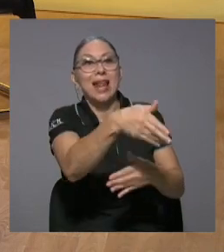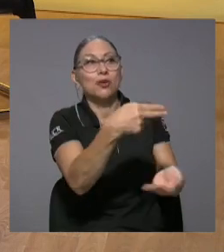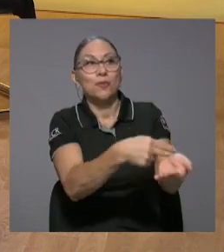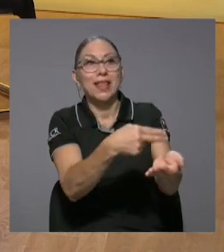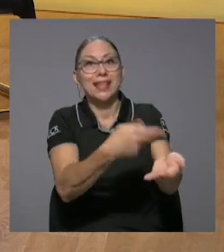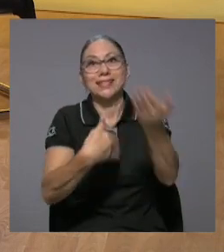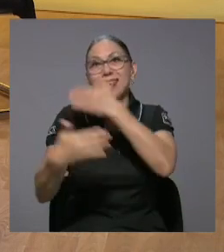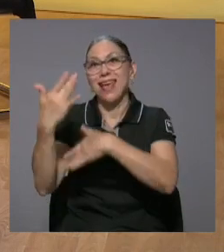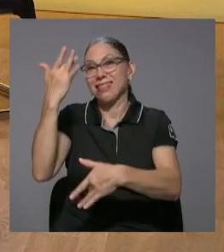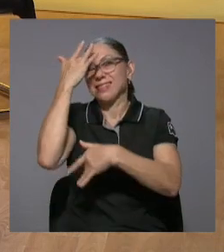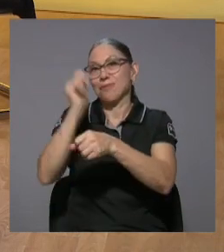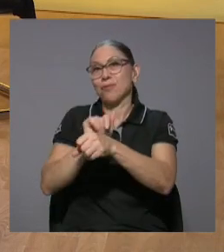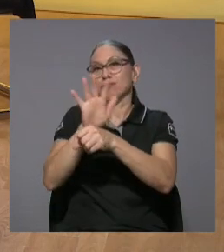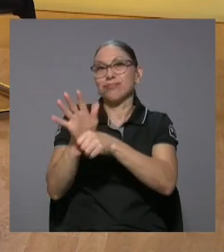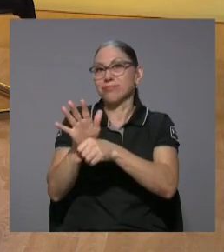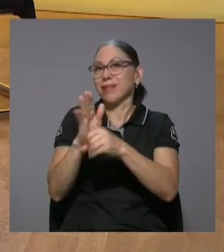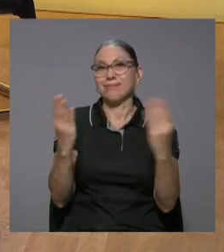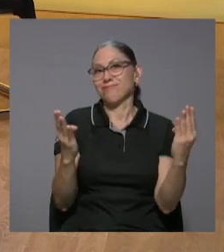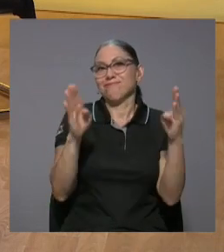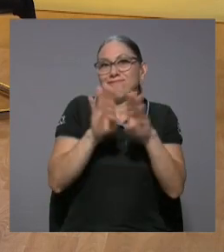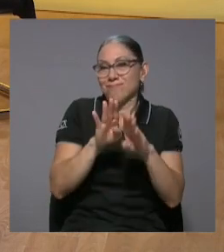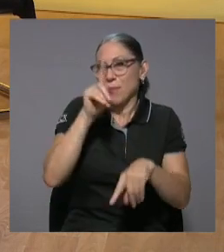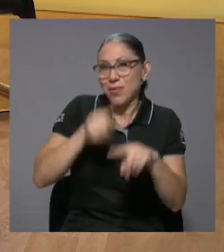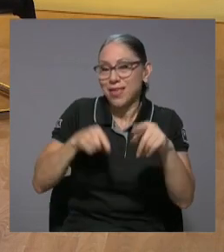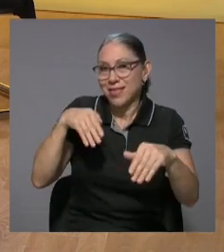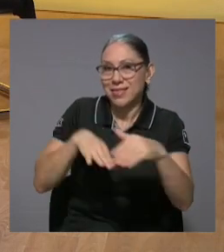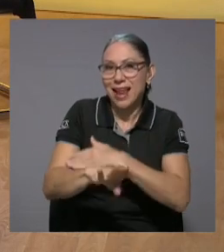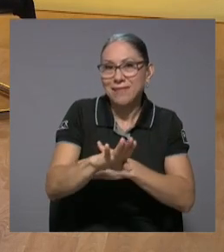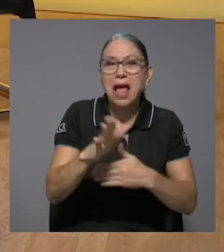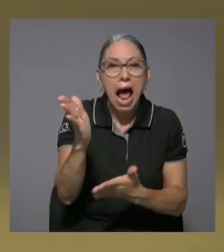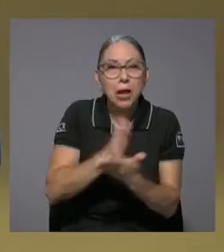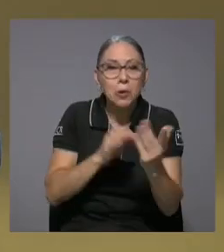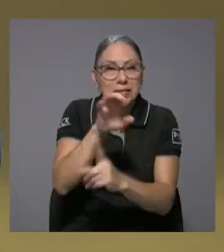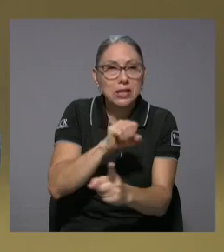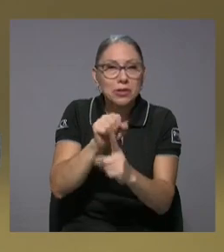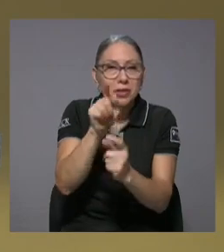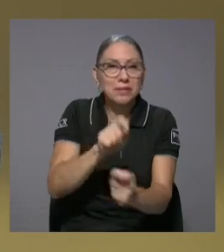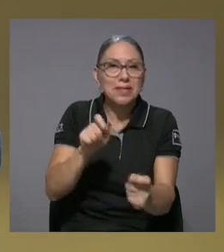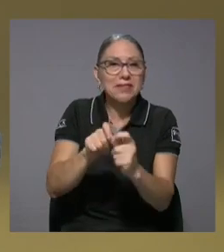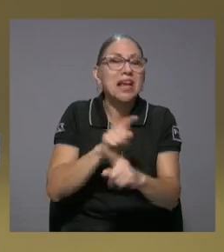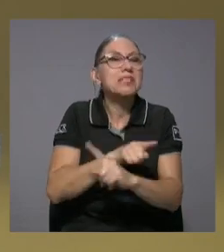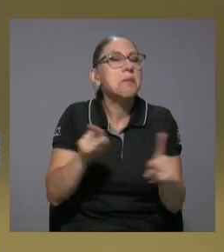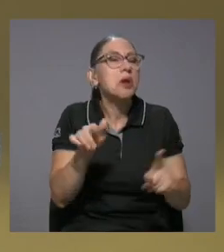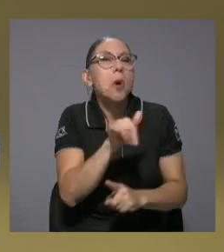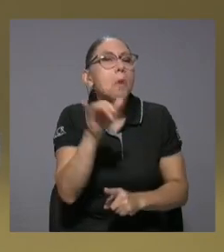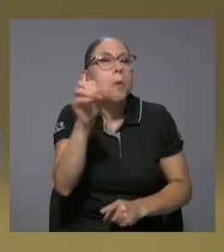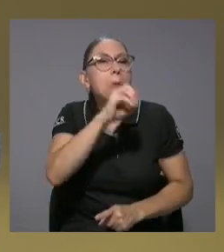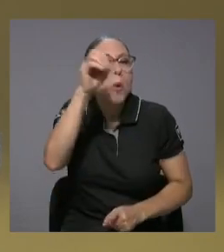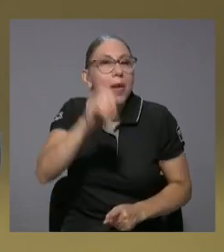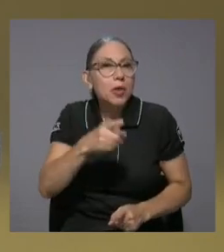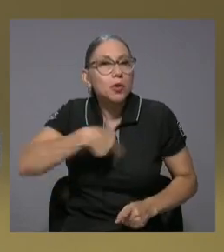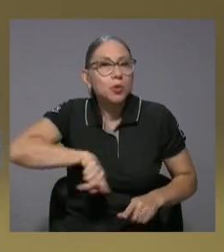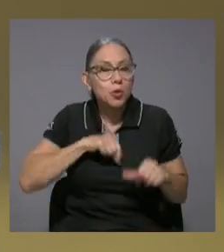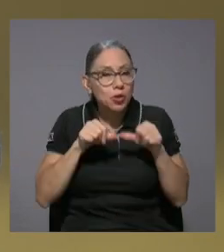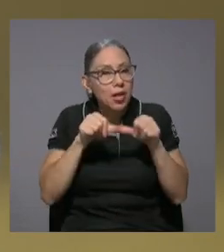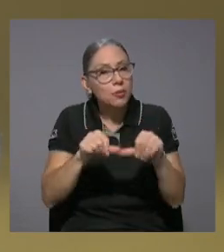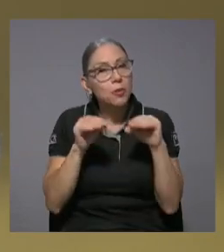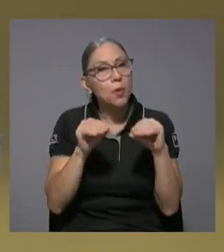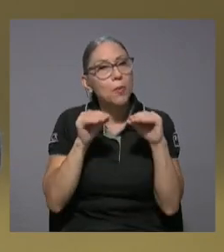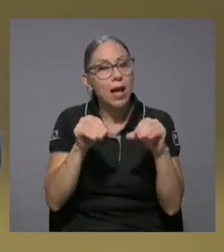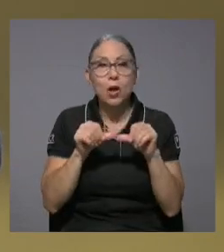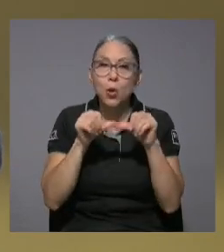estaban cerrados. Entonces hay afectaciones específicas, pero en promedio seguimos dando las materias, continuaron los proyectos de